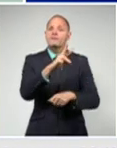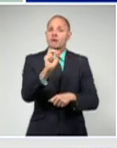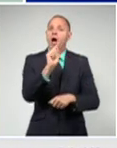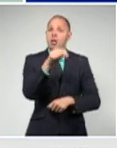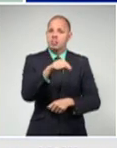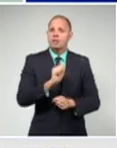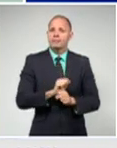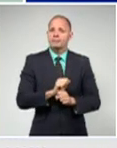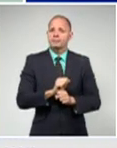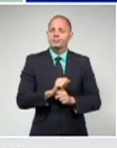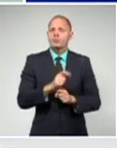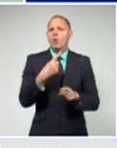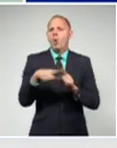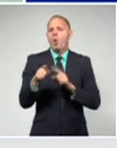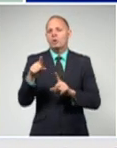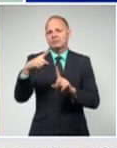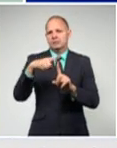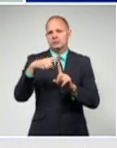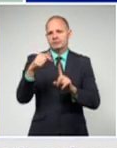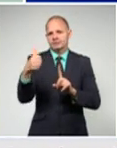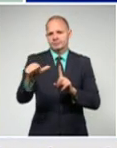sigue Trinidad con 10,